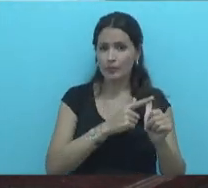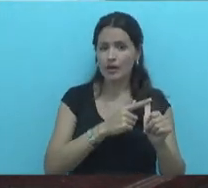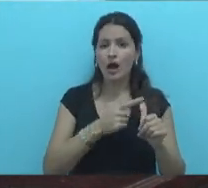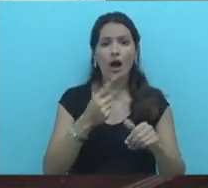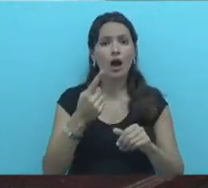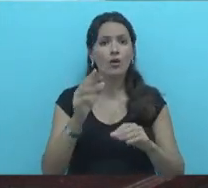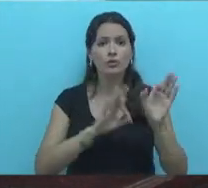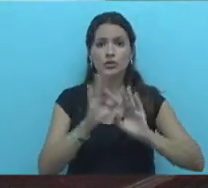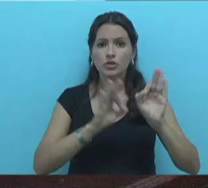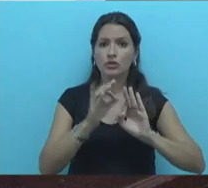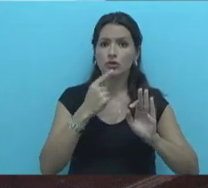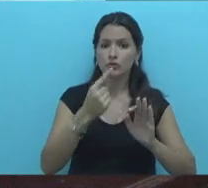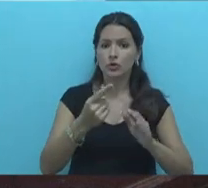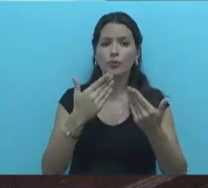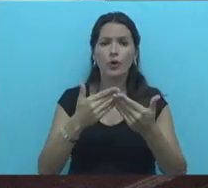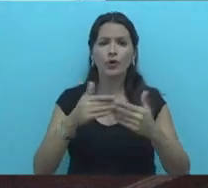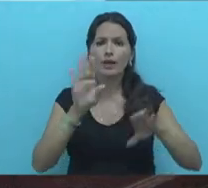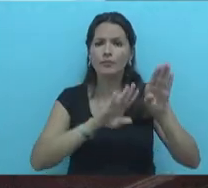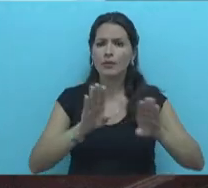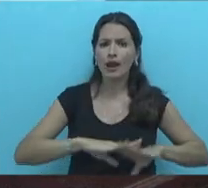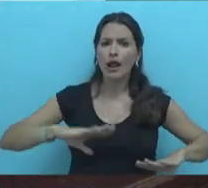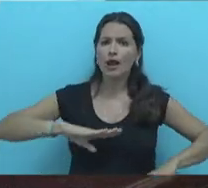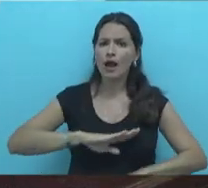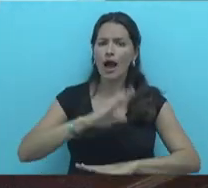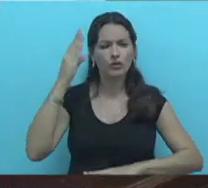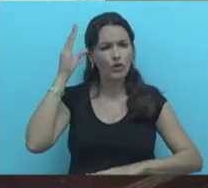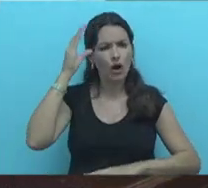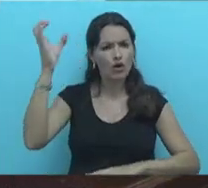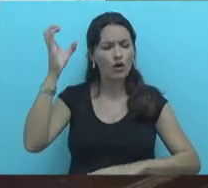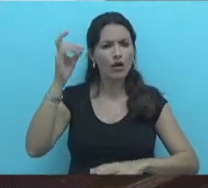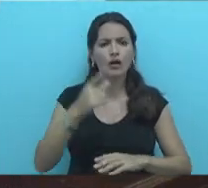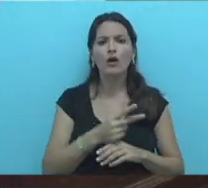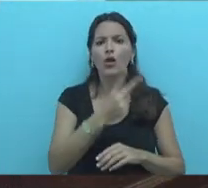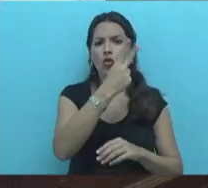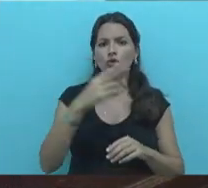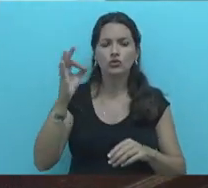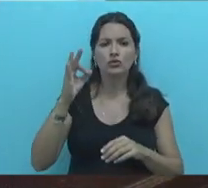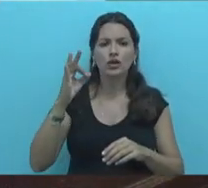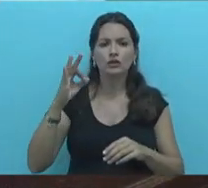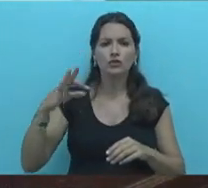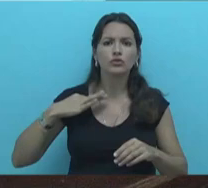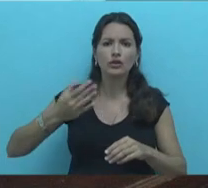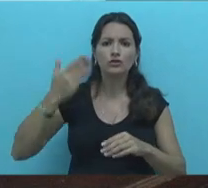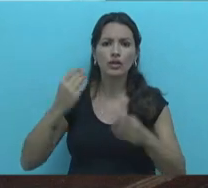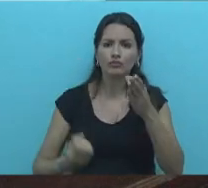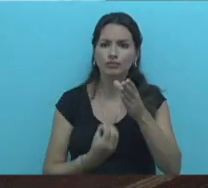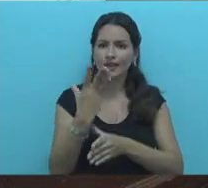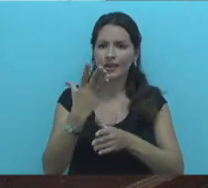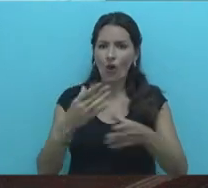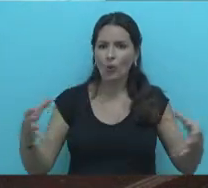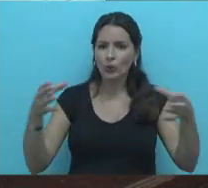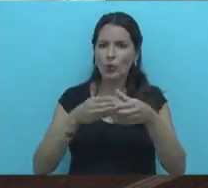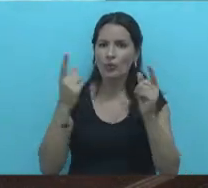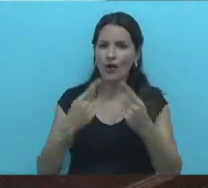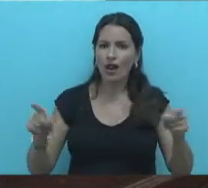la realización en la explanada de un acto conmemorativo del bicentenario de la creación de la banda sinfónica municipal de la